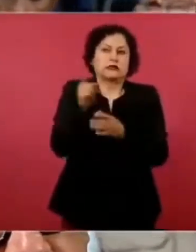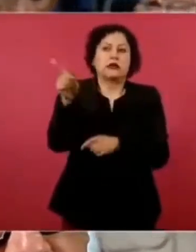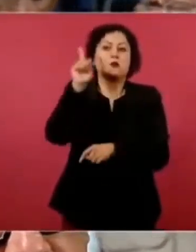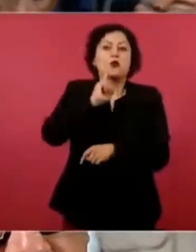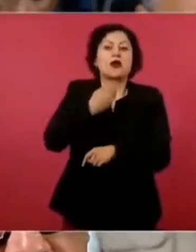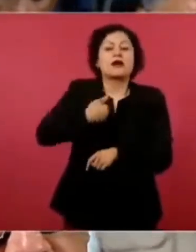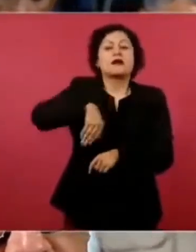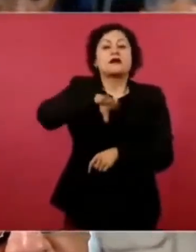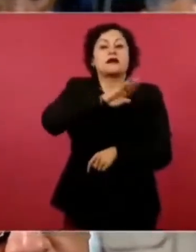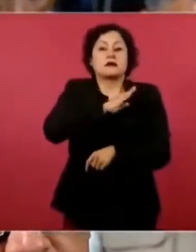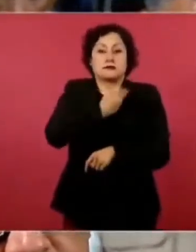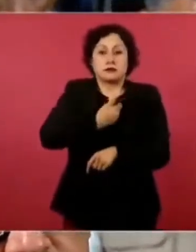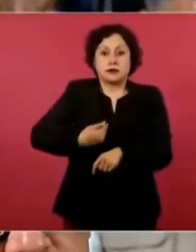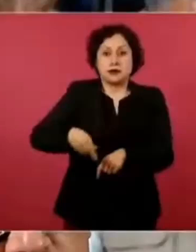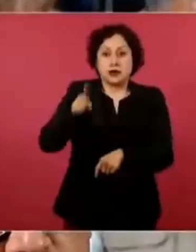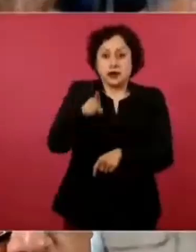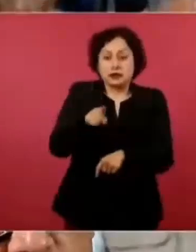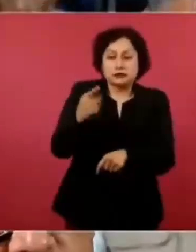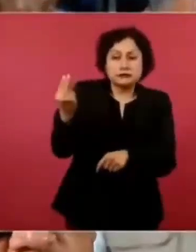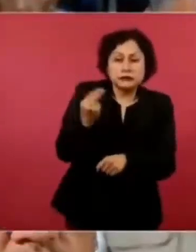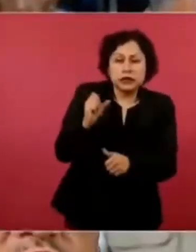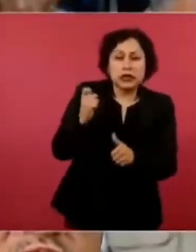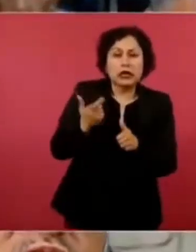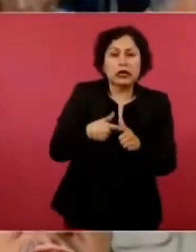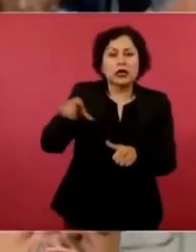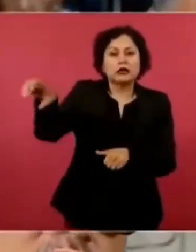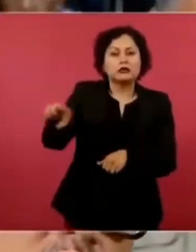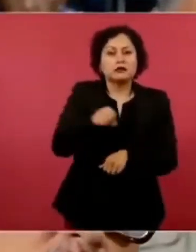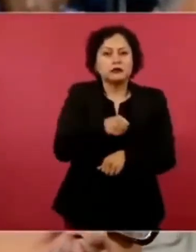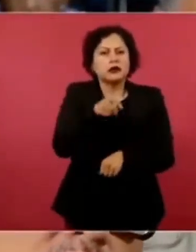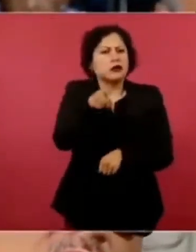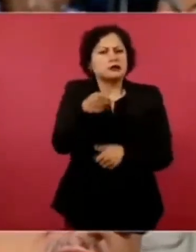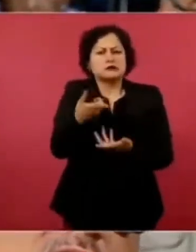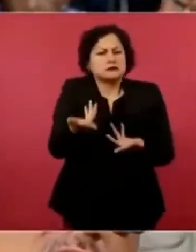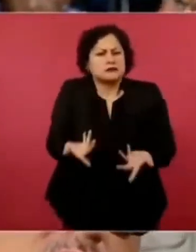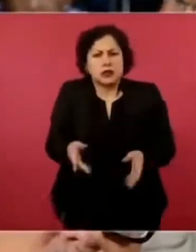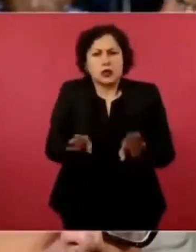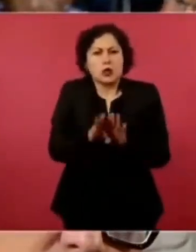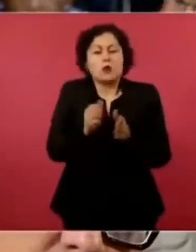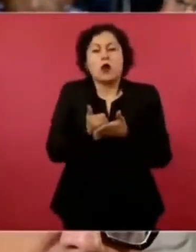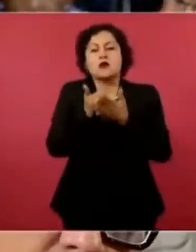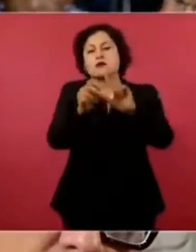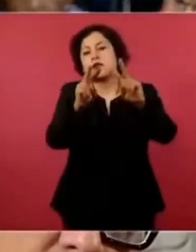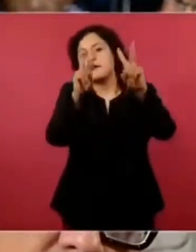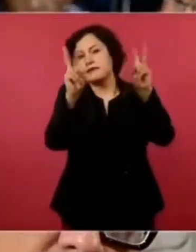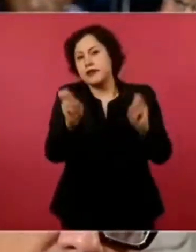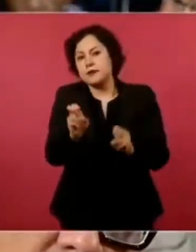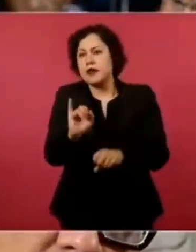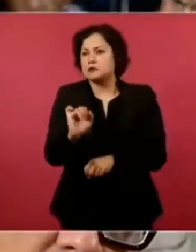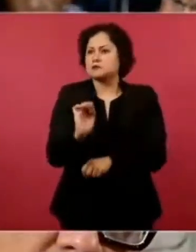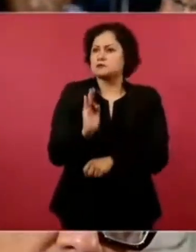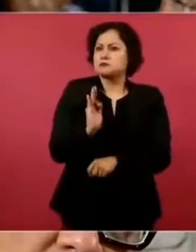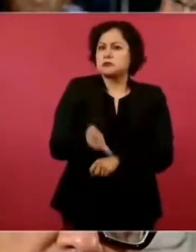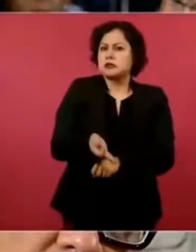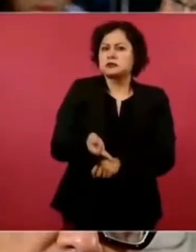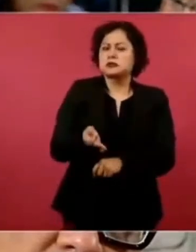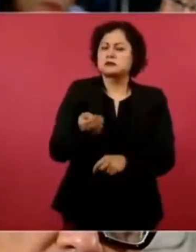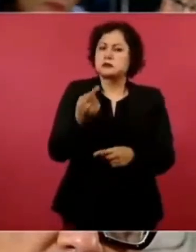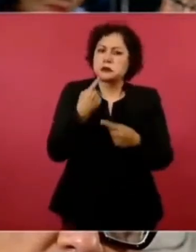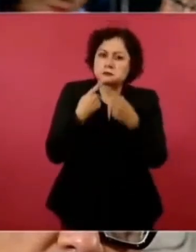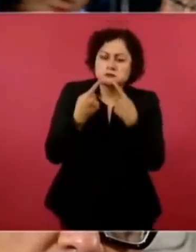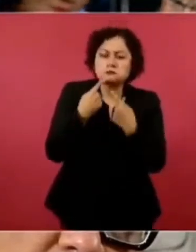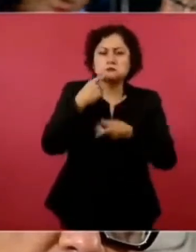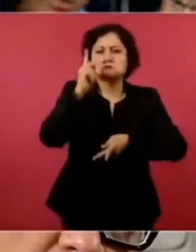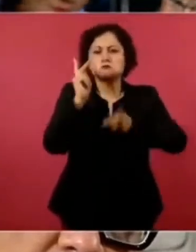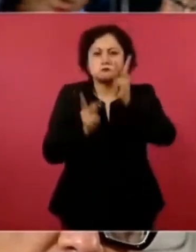si es que así ella lo requiere, por supuesto. ¿En qué temas podría usted aceptar tener una conversación,